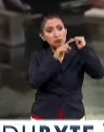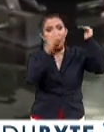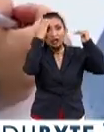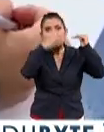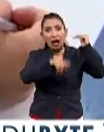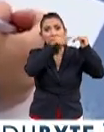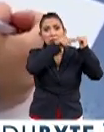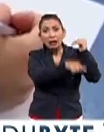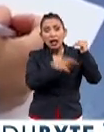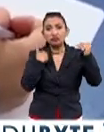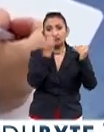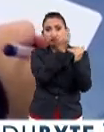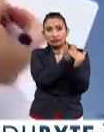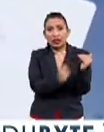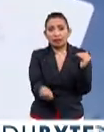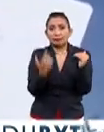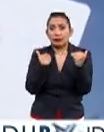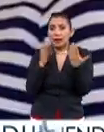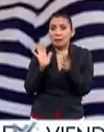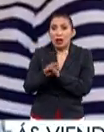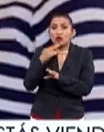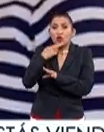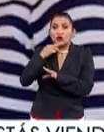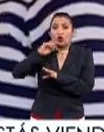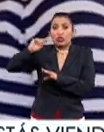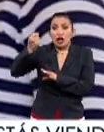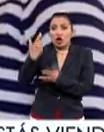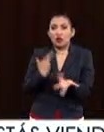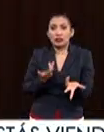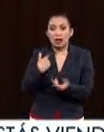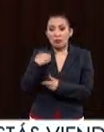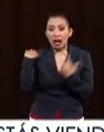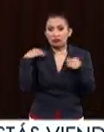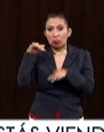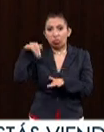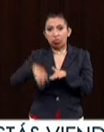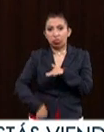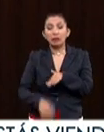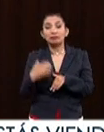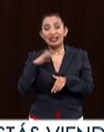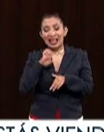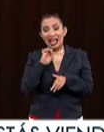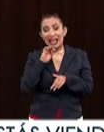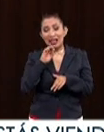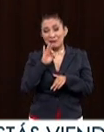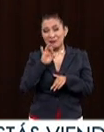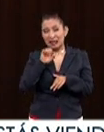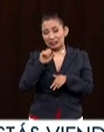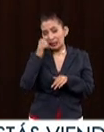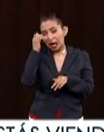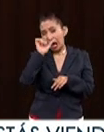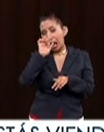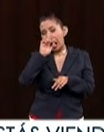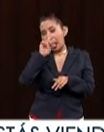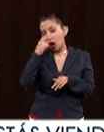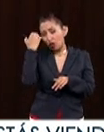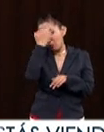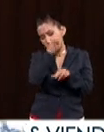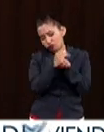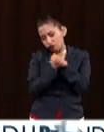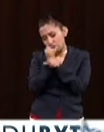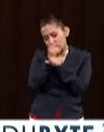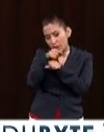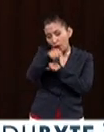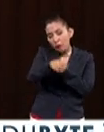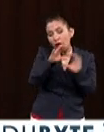alumnos en competencias y habilidades en el uso de la tecnología. Dentro de la FES Aragón incluso hemos hecho análisis muy locales